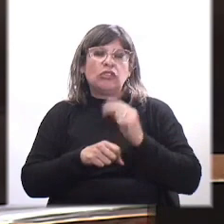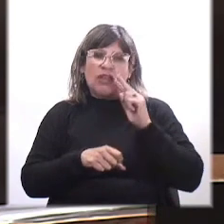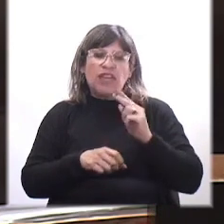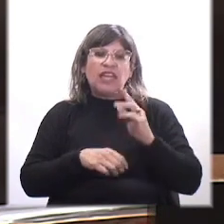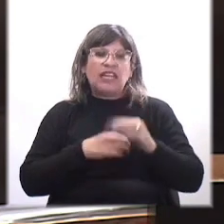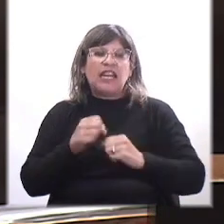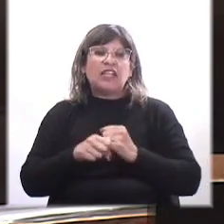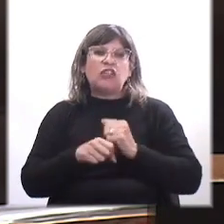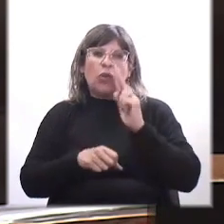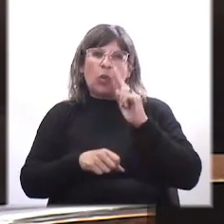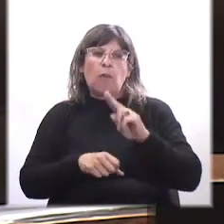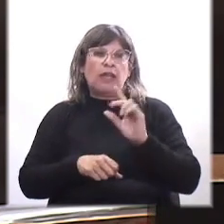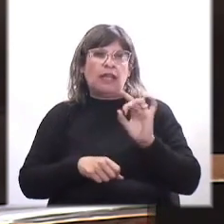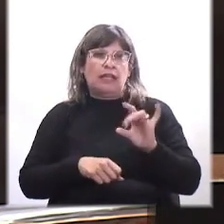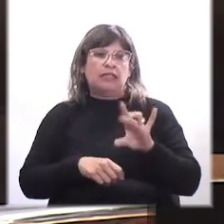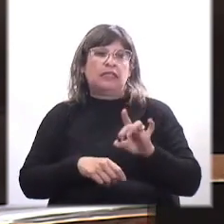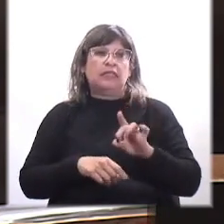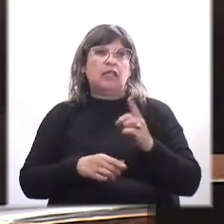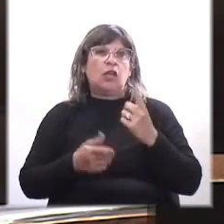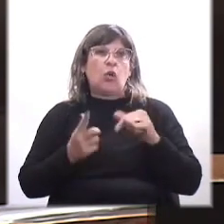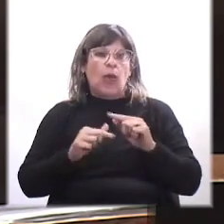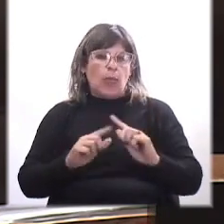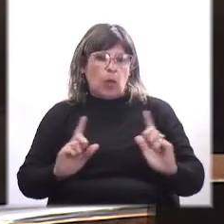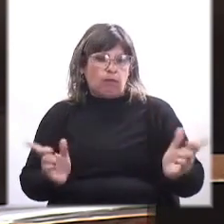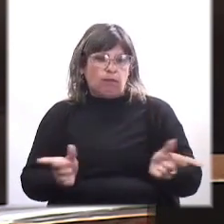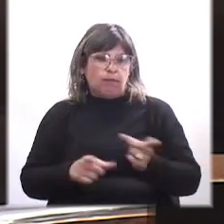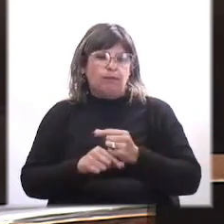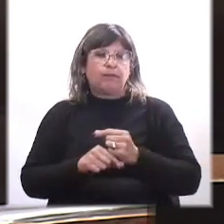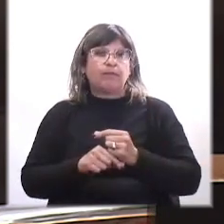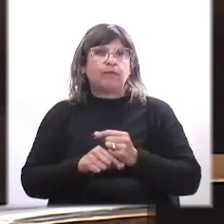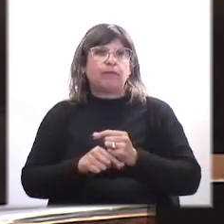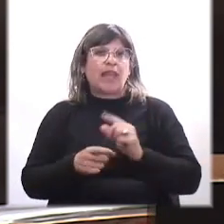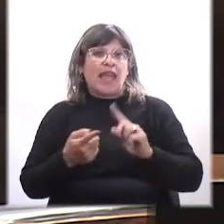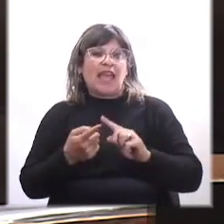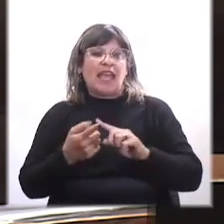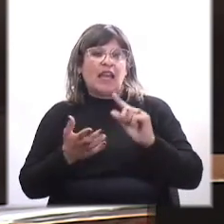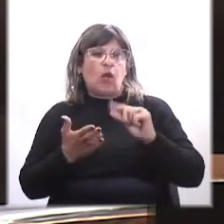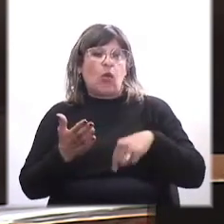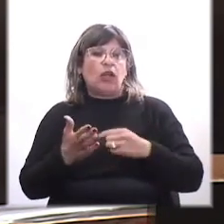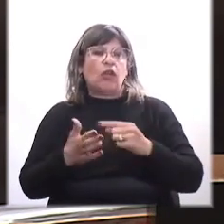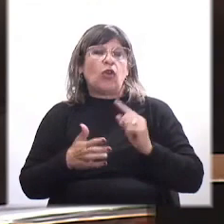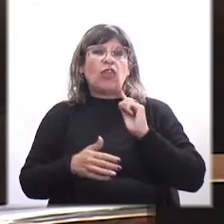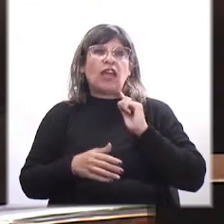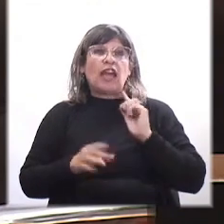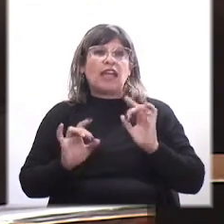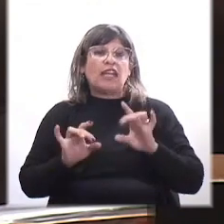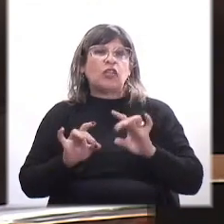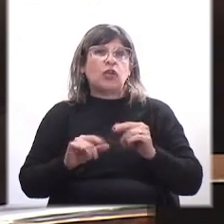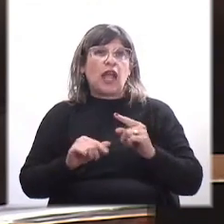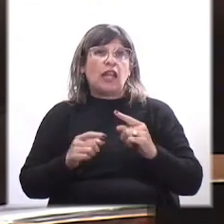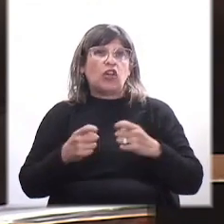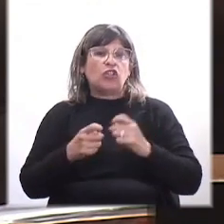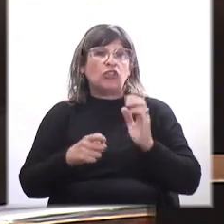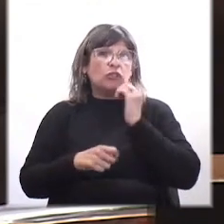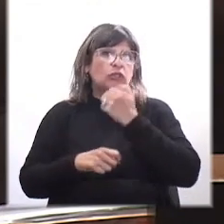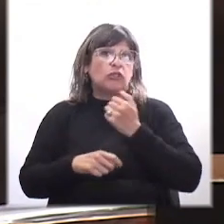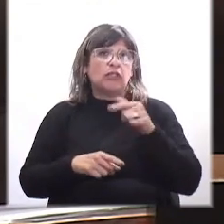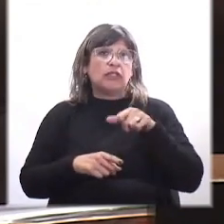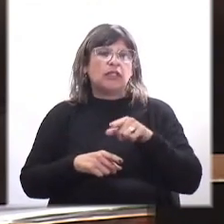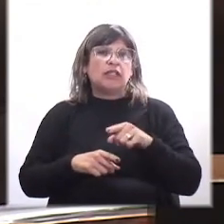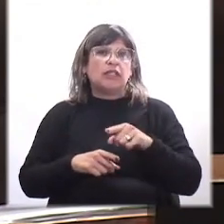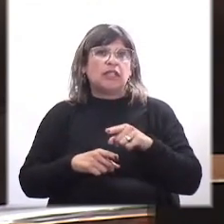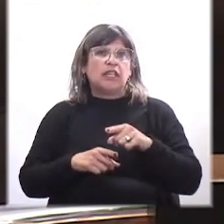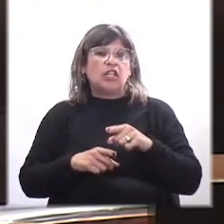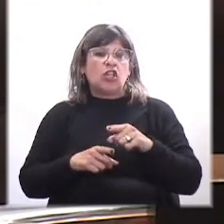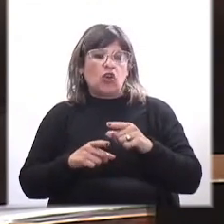2015, cuando termina el consorcio de gas natural licuado Sociedad Anónima y con la ejecución